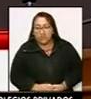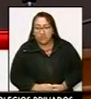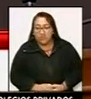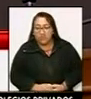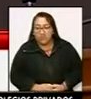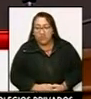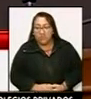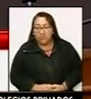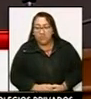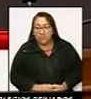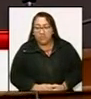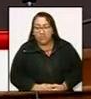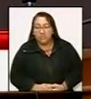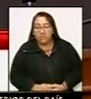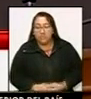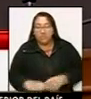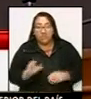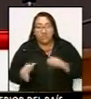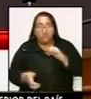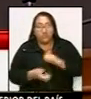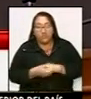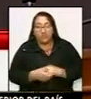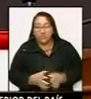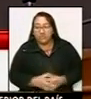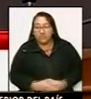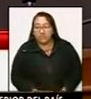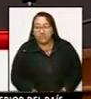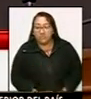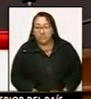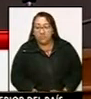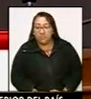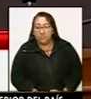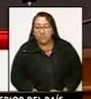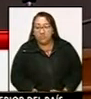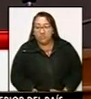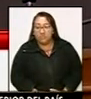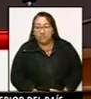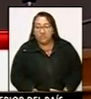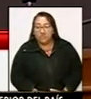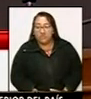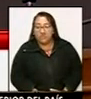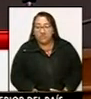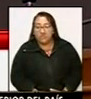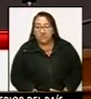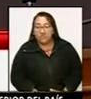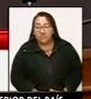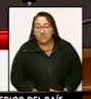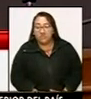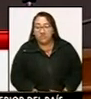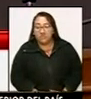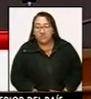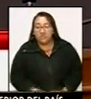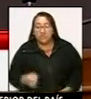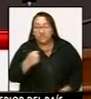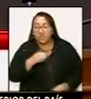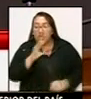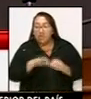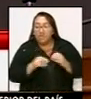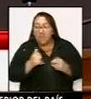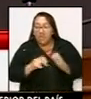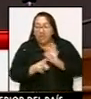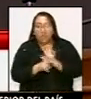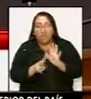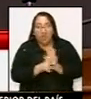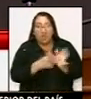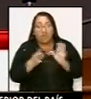Donarles el terreno, hacer convenios. Para que concluya, por favor. Lamentamos que a veces puede haber la voluntad